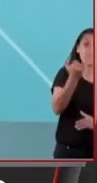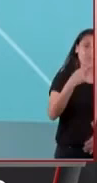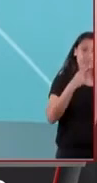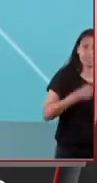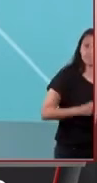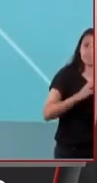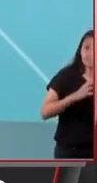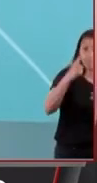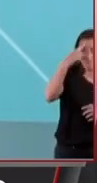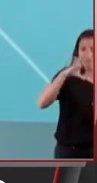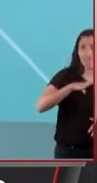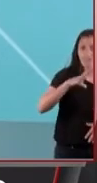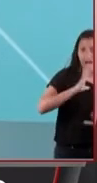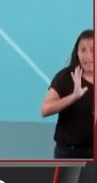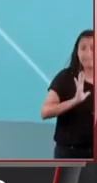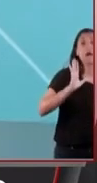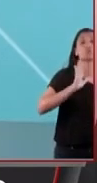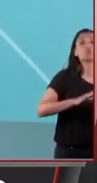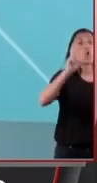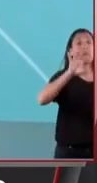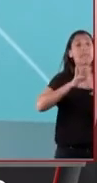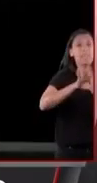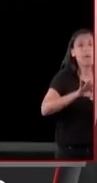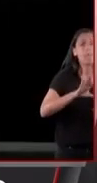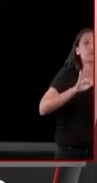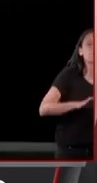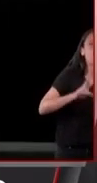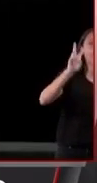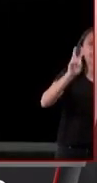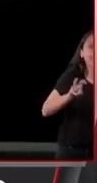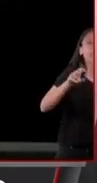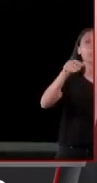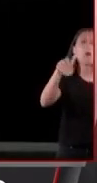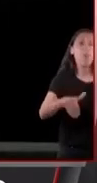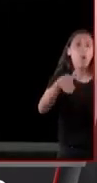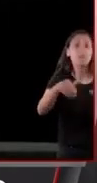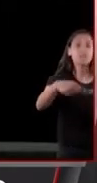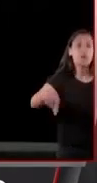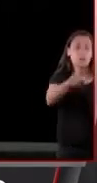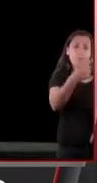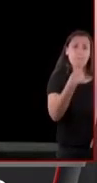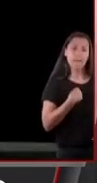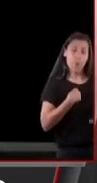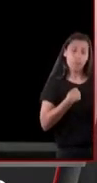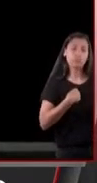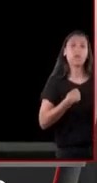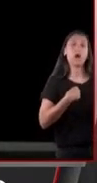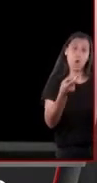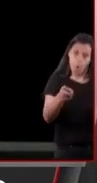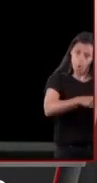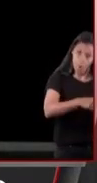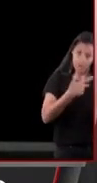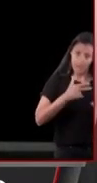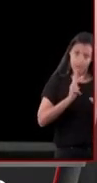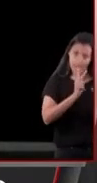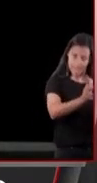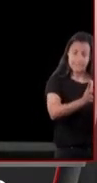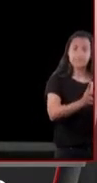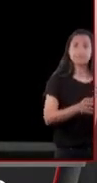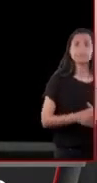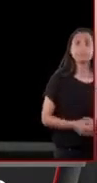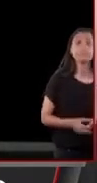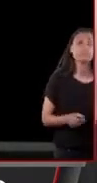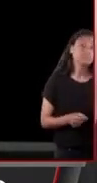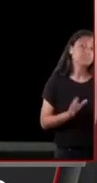cannabis, habló de deporte, habló de turismo, habló de la necesidad de un Estado presente, un Estado al que le interesa que se cumplan todas